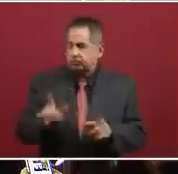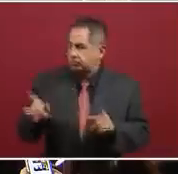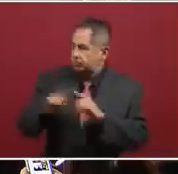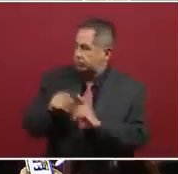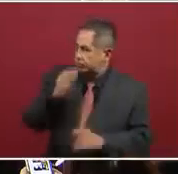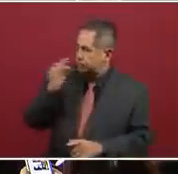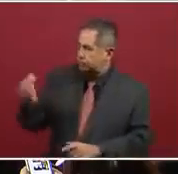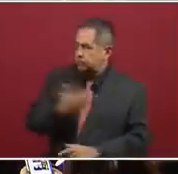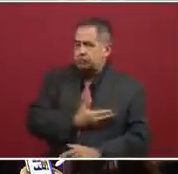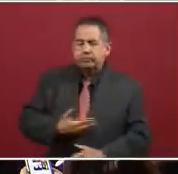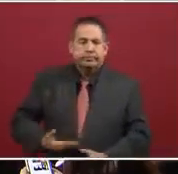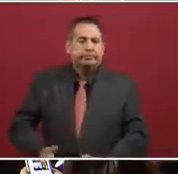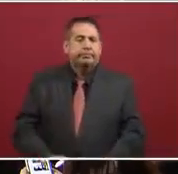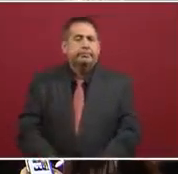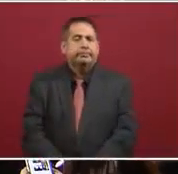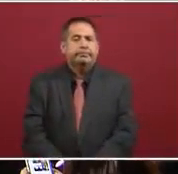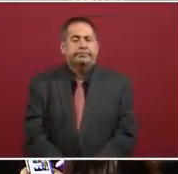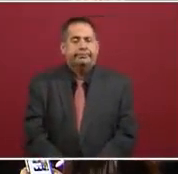señor presidente.